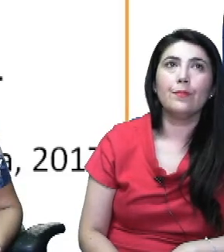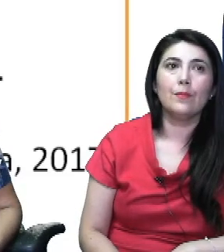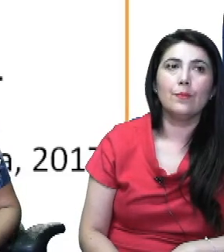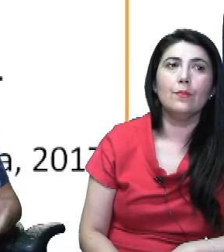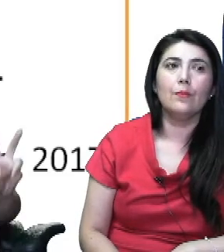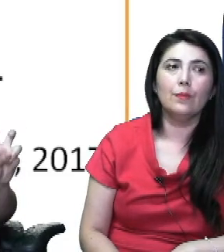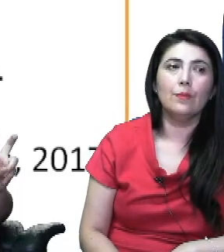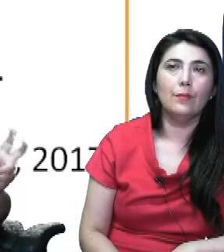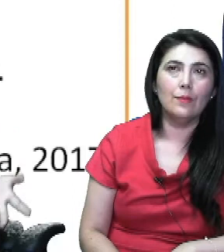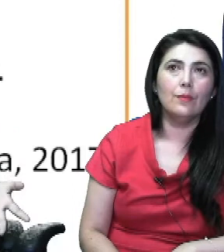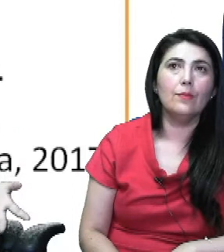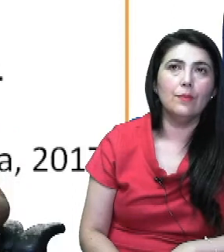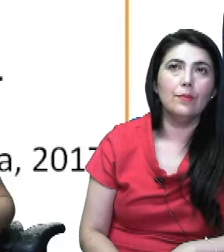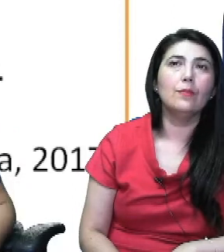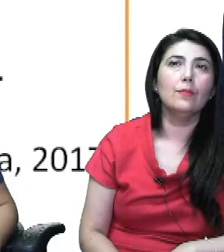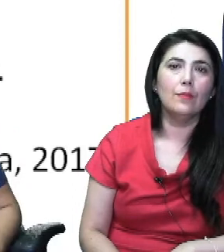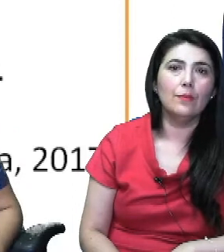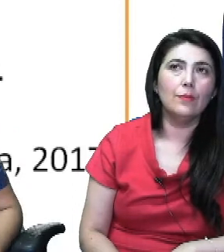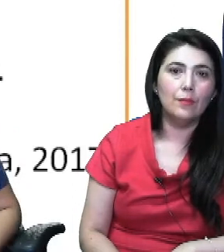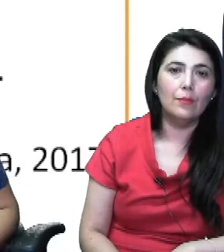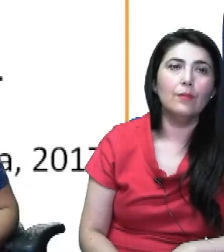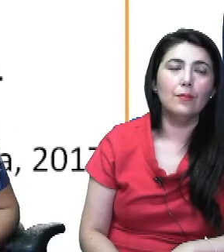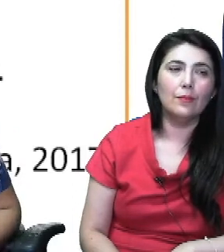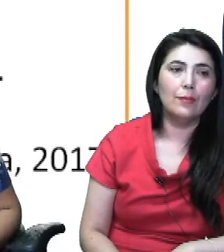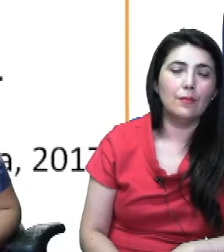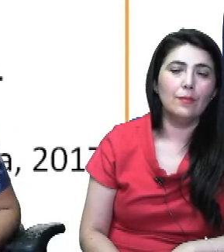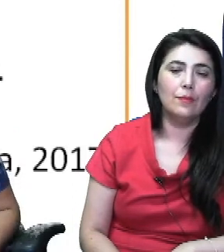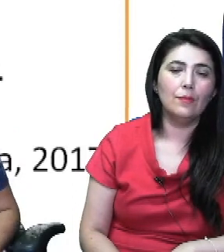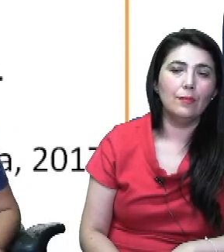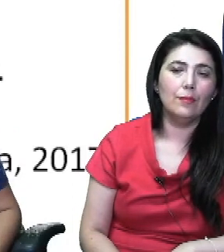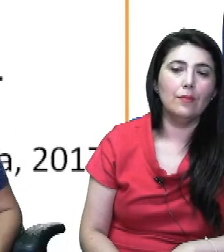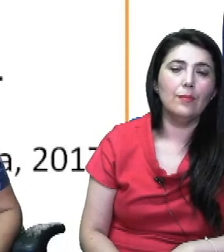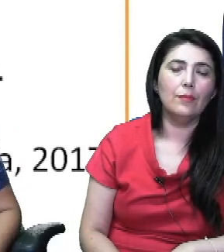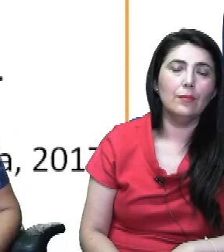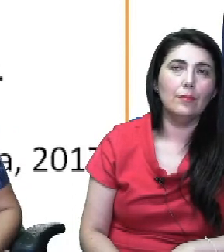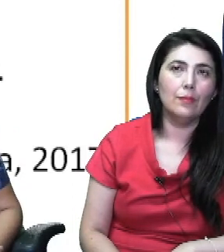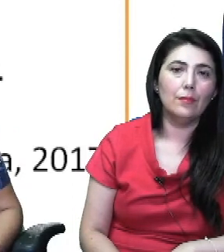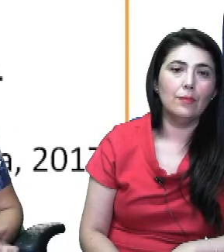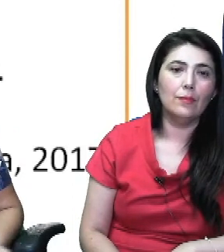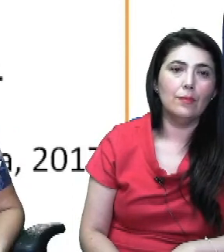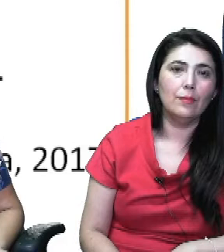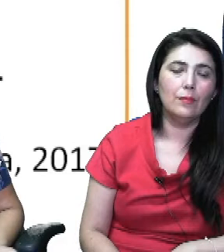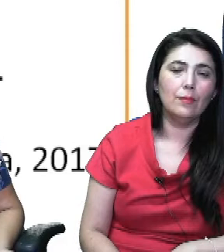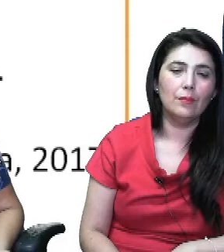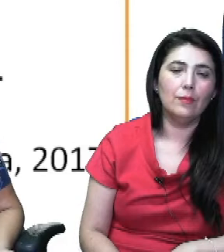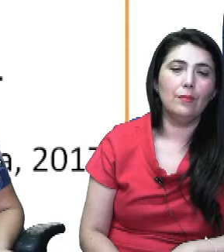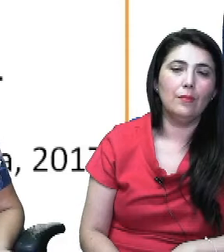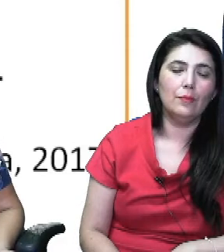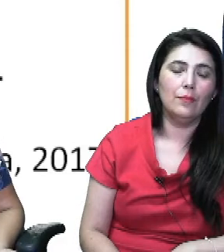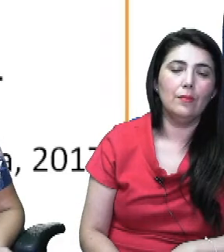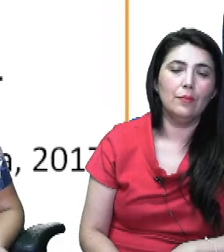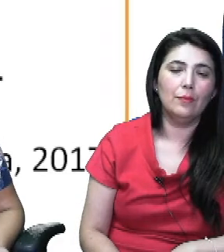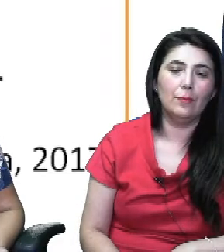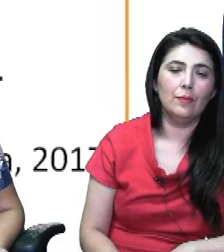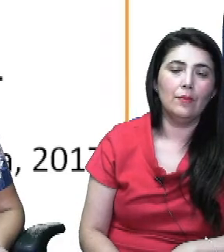denominar reacciones normales frente a una situación absolutamente anormal dentro del cotidiano de una persona,